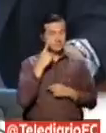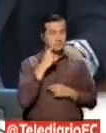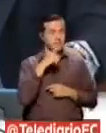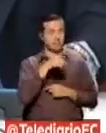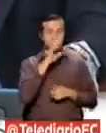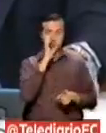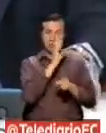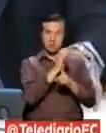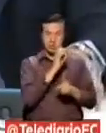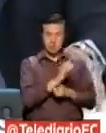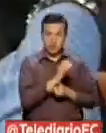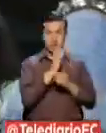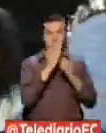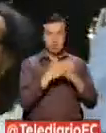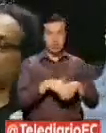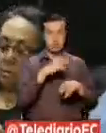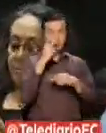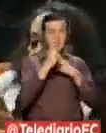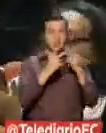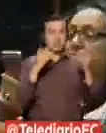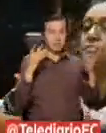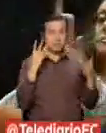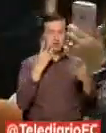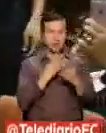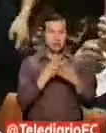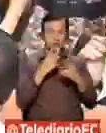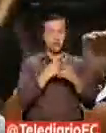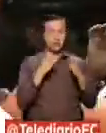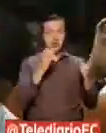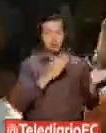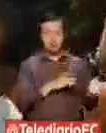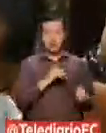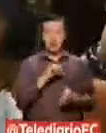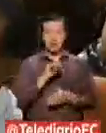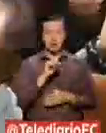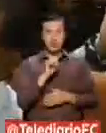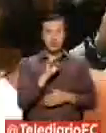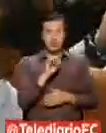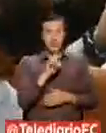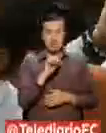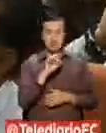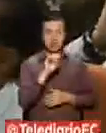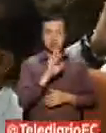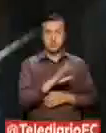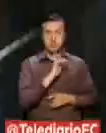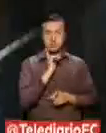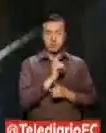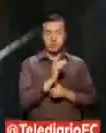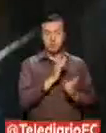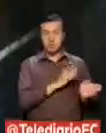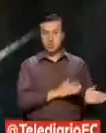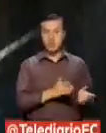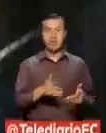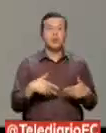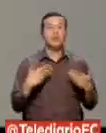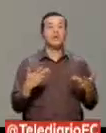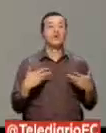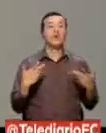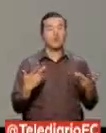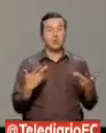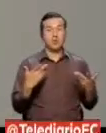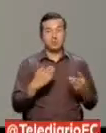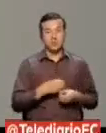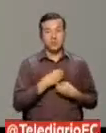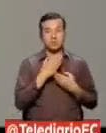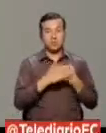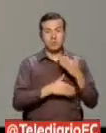de críticas luego de haber visitado en prisión a la ex agente Diana Falcón, para que presuntamente se retracte de la versión que entregó